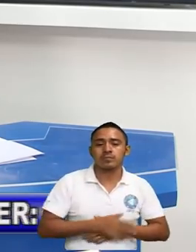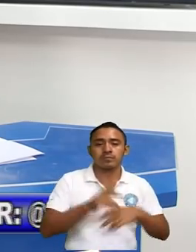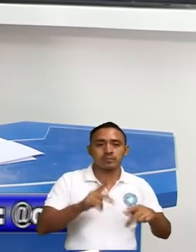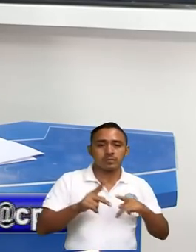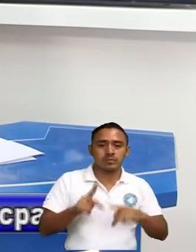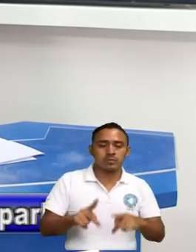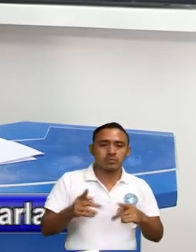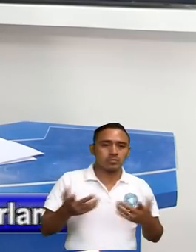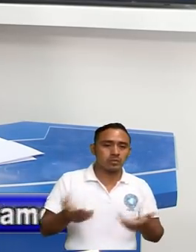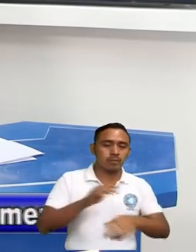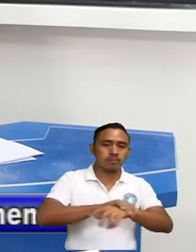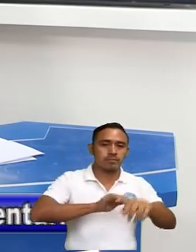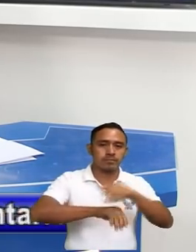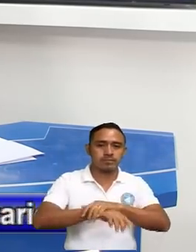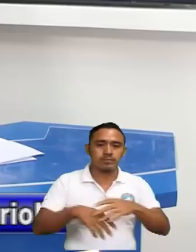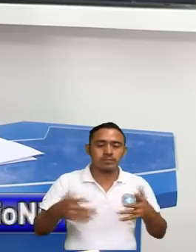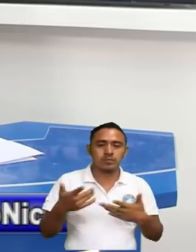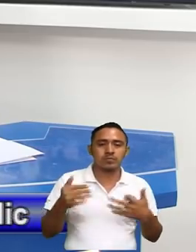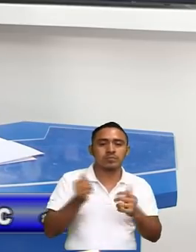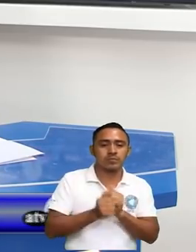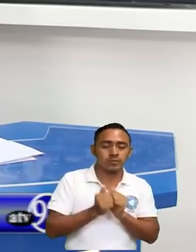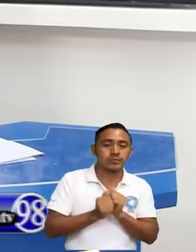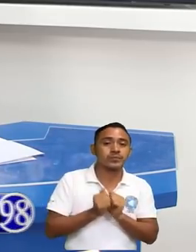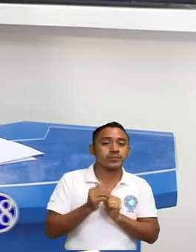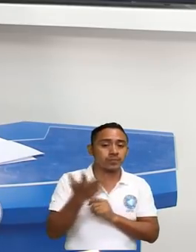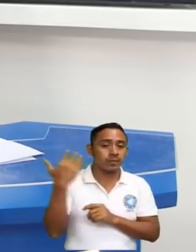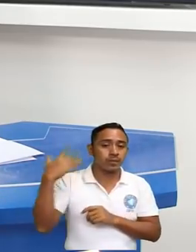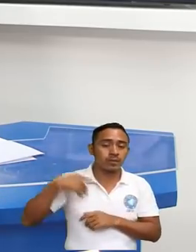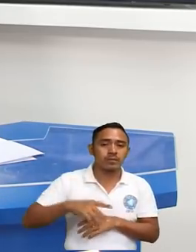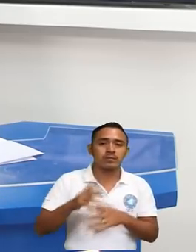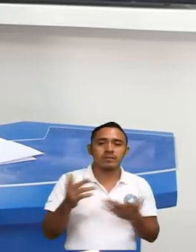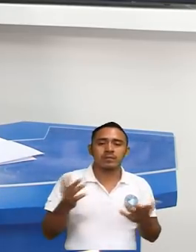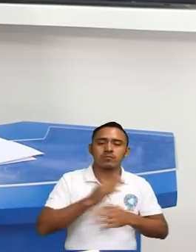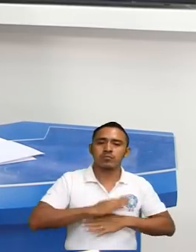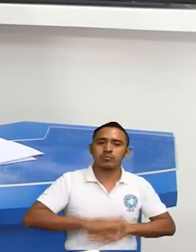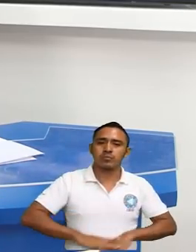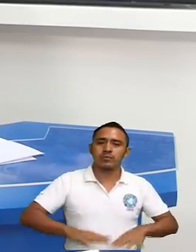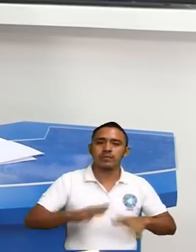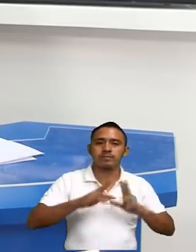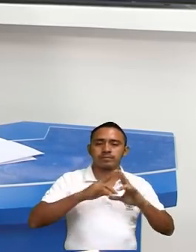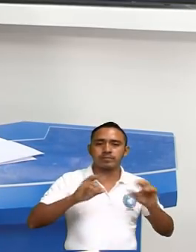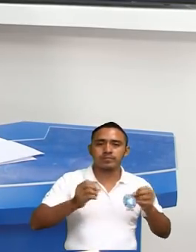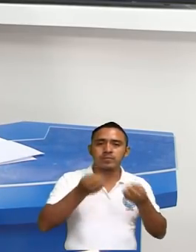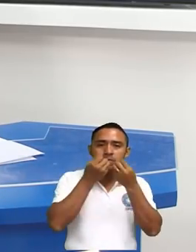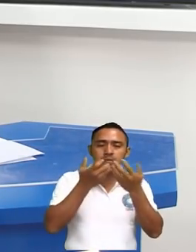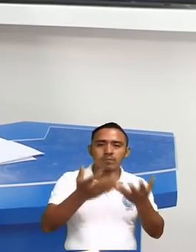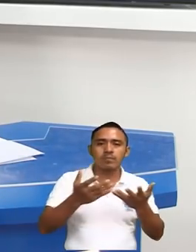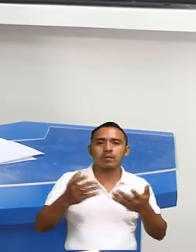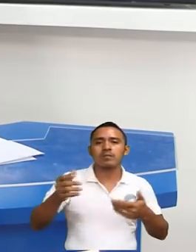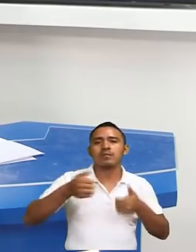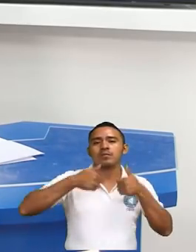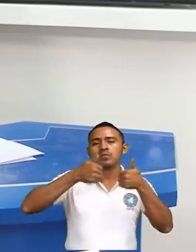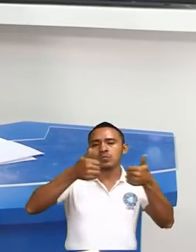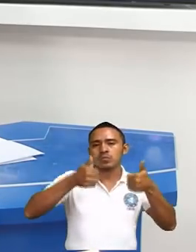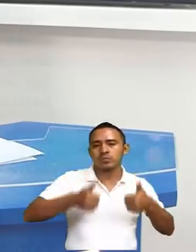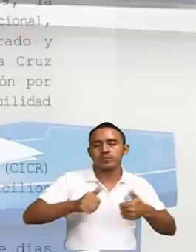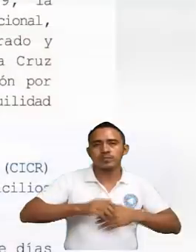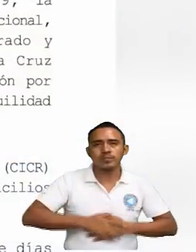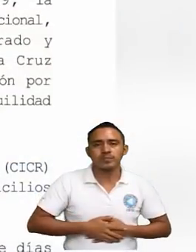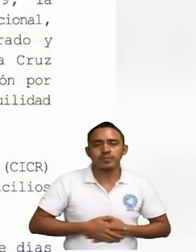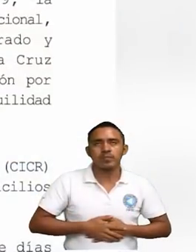personas detenidas por haber cometido delitos contra la seguridad común y la tranquilidad pública. El comunicado dice lo